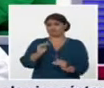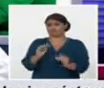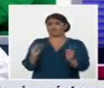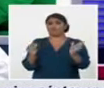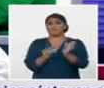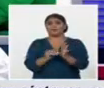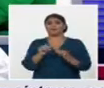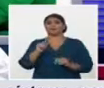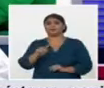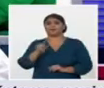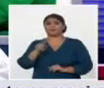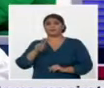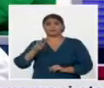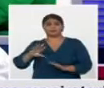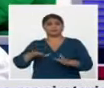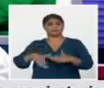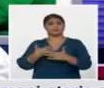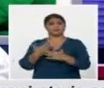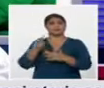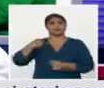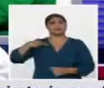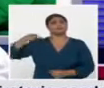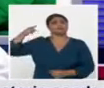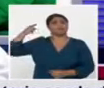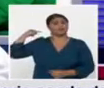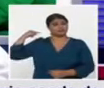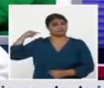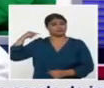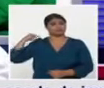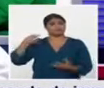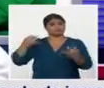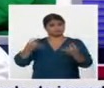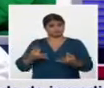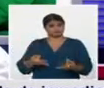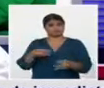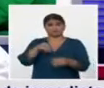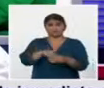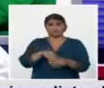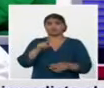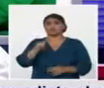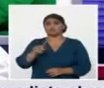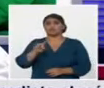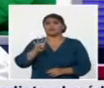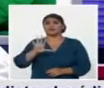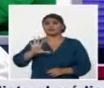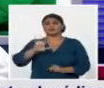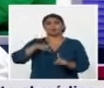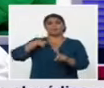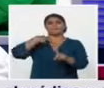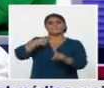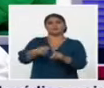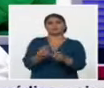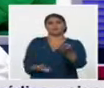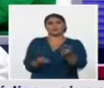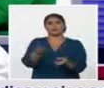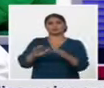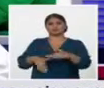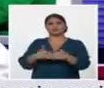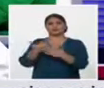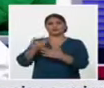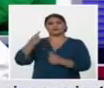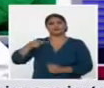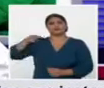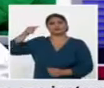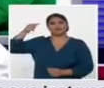1.123 en el día de ayer, incluso 145 más que la jornada anterior, que ya había